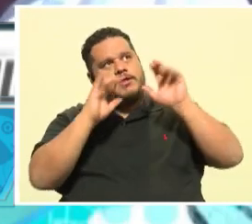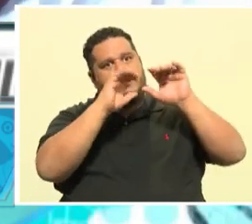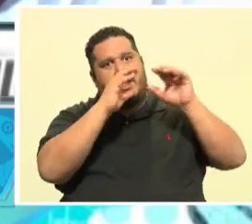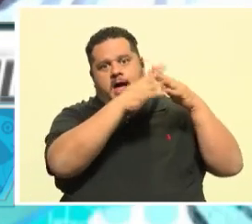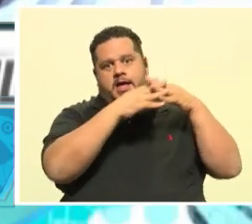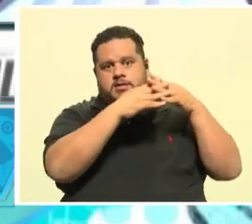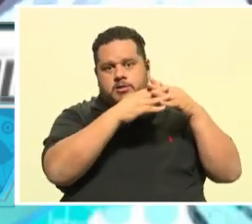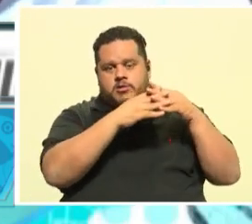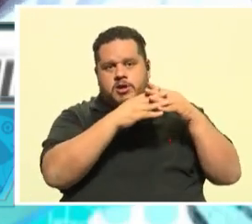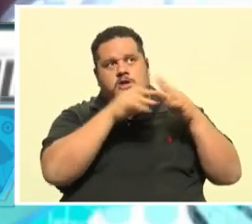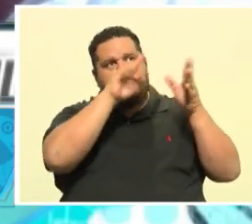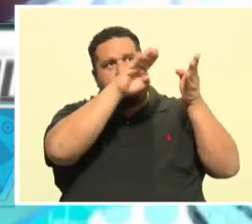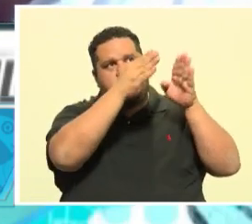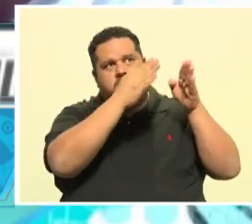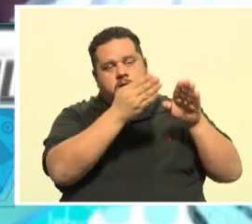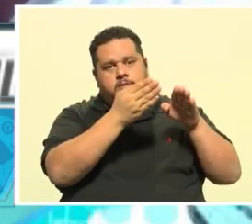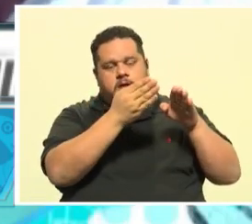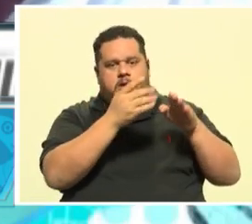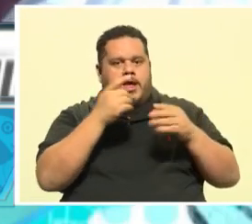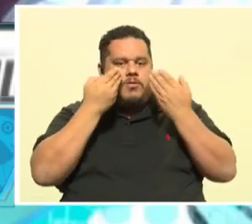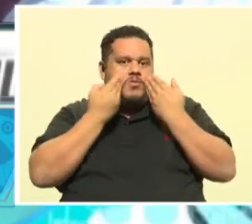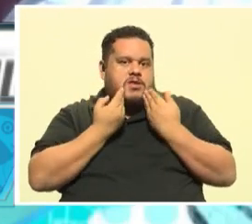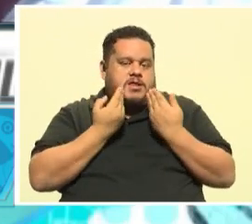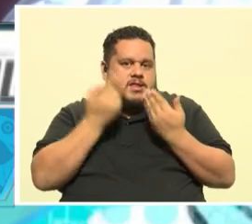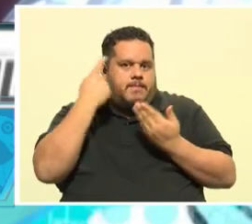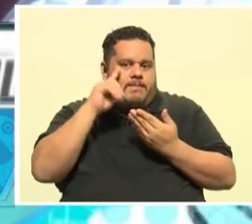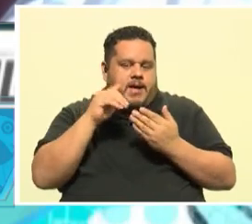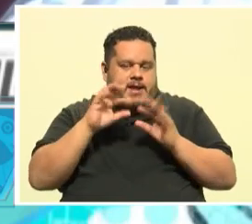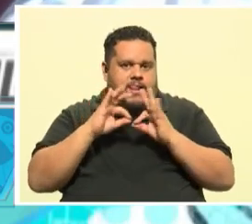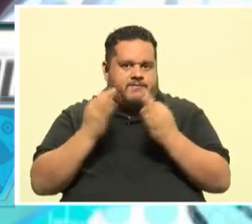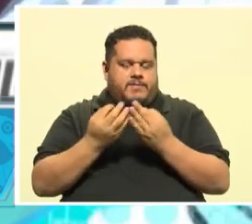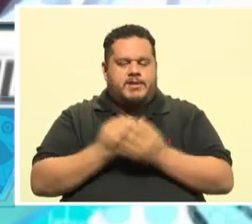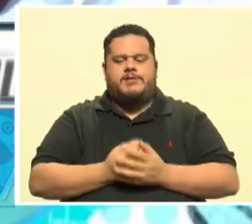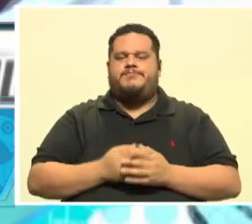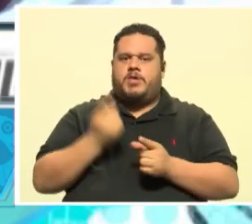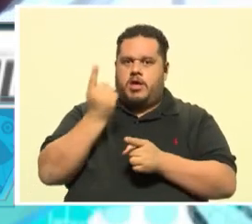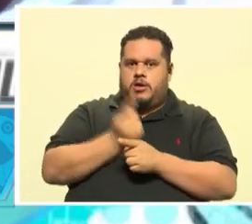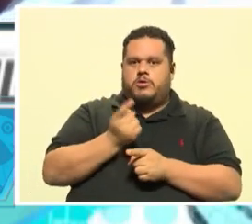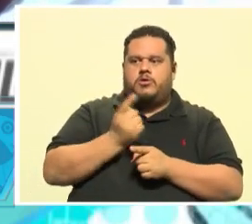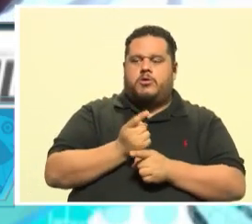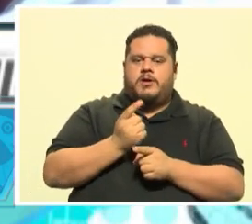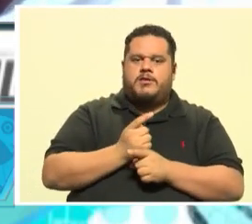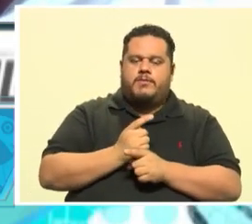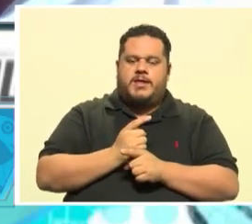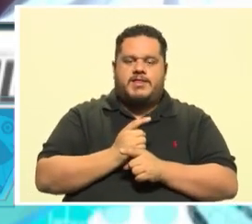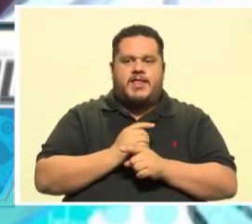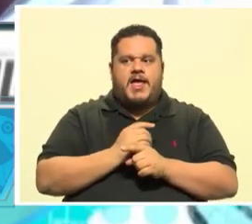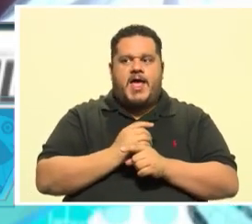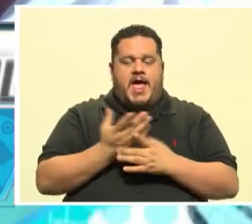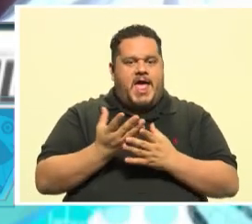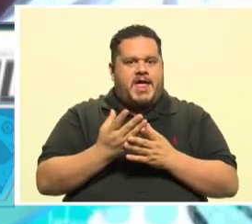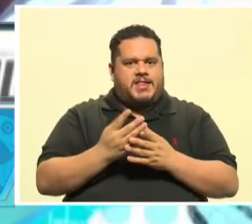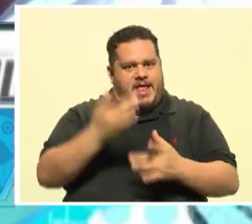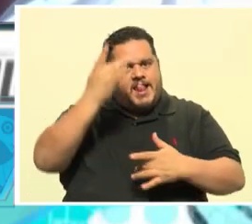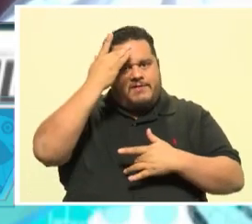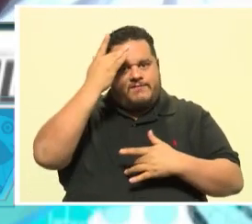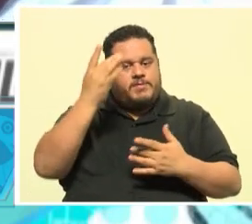bebé y que venía o solicitó ingreso a Costa Rica, es una manifestación del riesgo